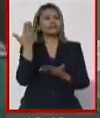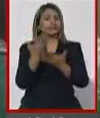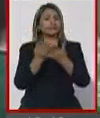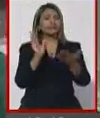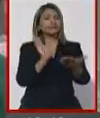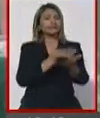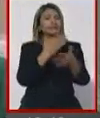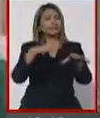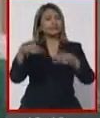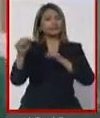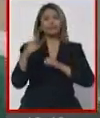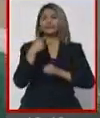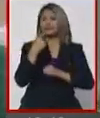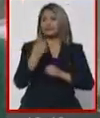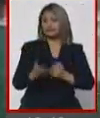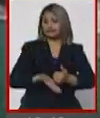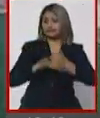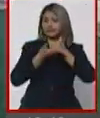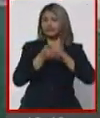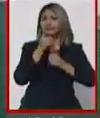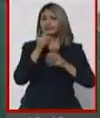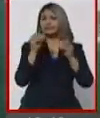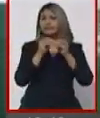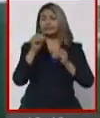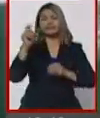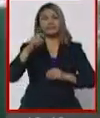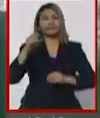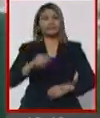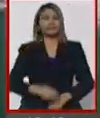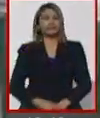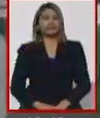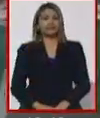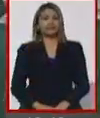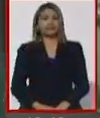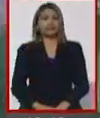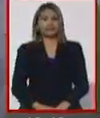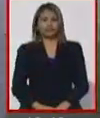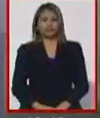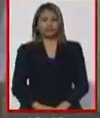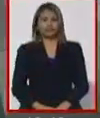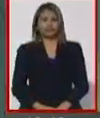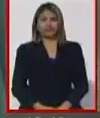un concierto e irse, sino que también ayudará a quien más lo necesita.